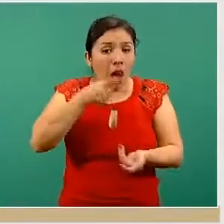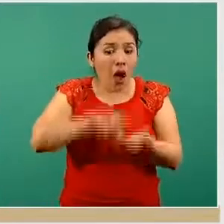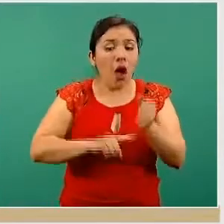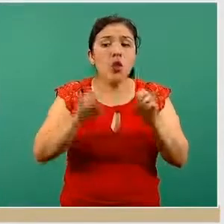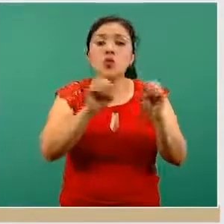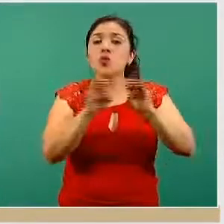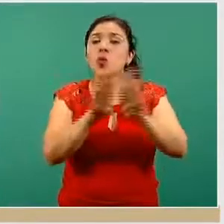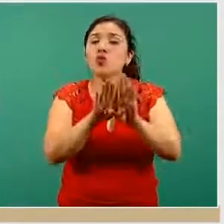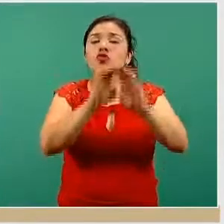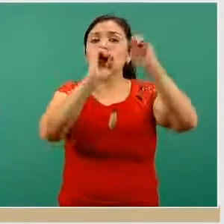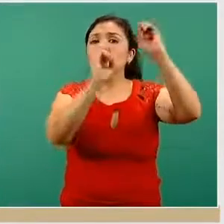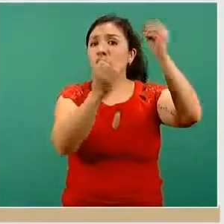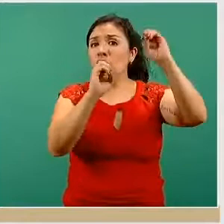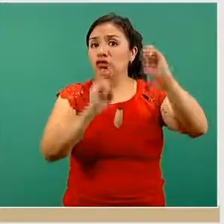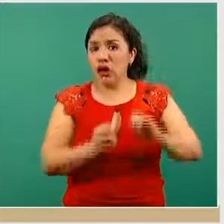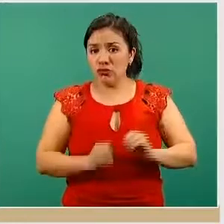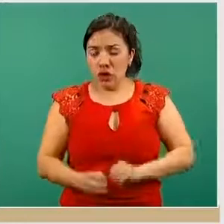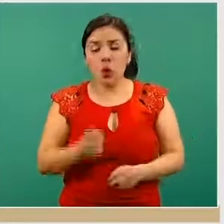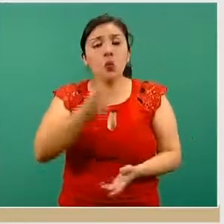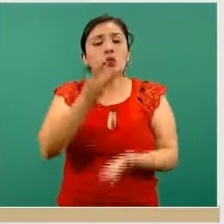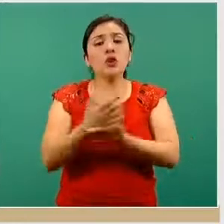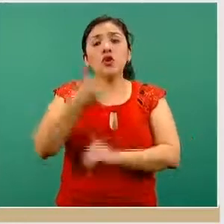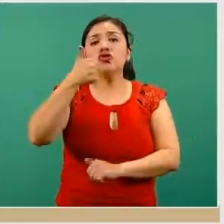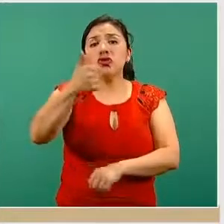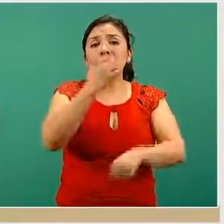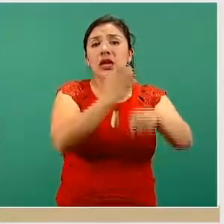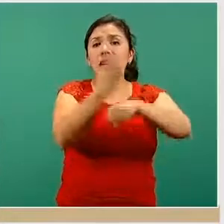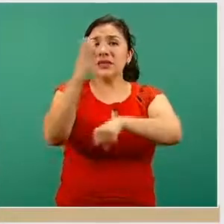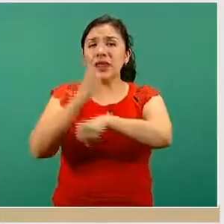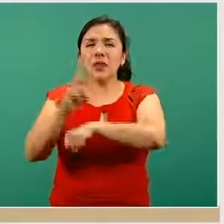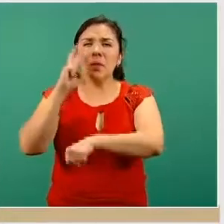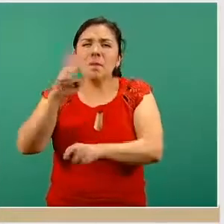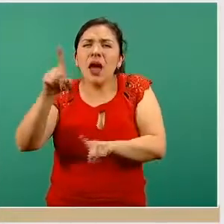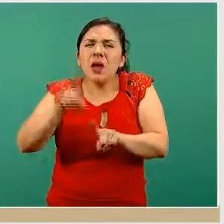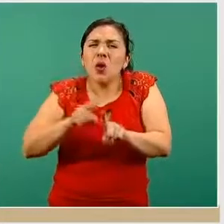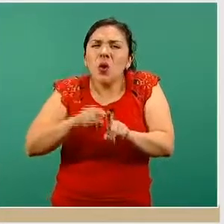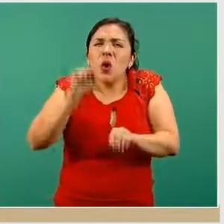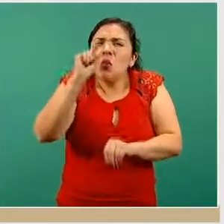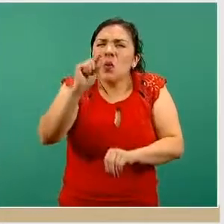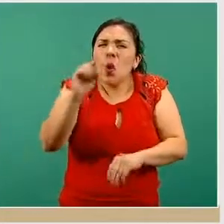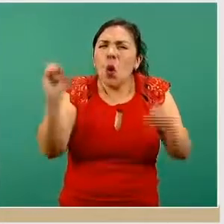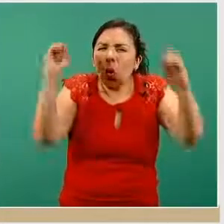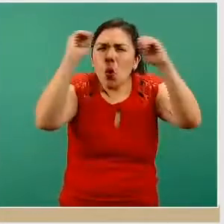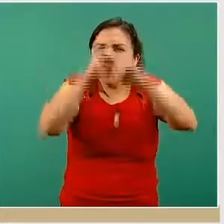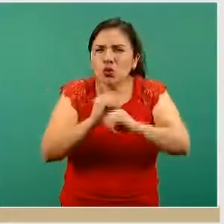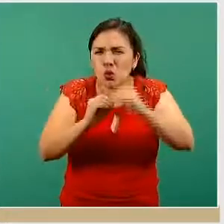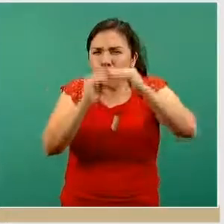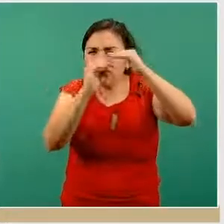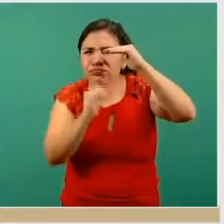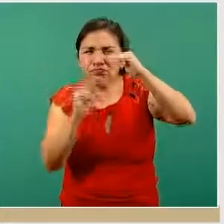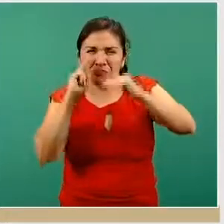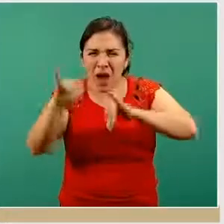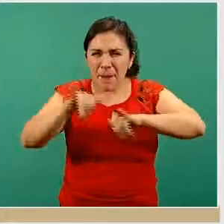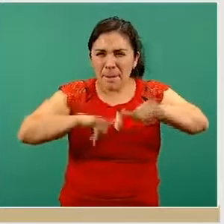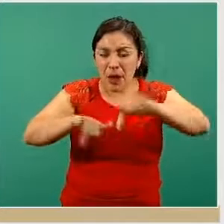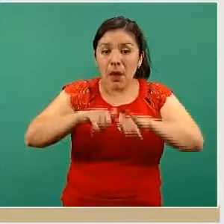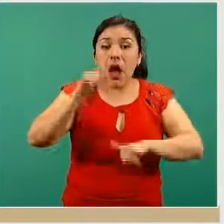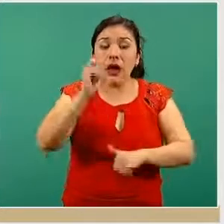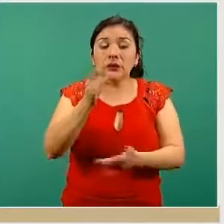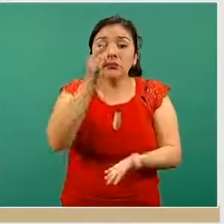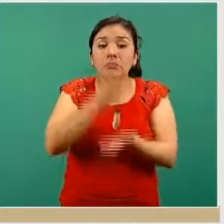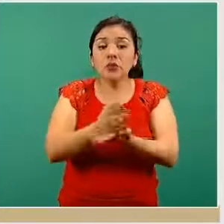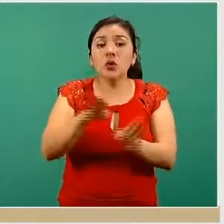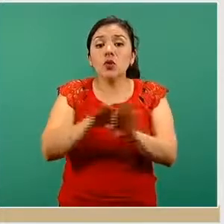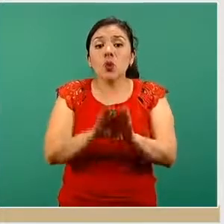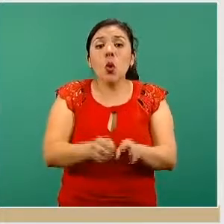encuentran en cero. Tan solo 6 entidades federativas, que las ven en un tono un poco más oscuro dentro del mapa, se encuentran en un rango